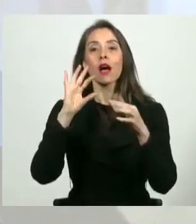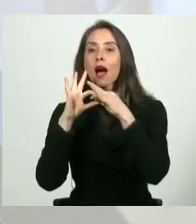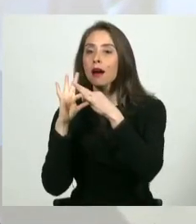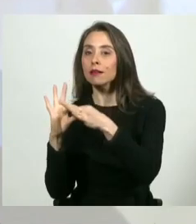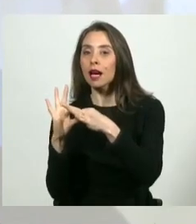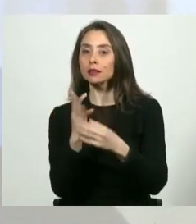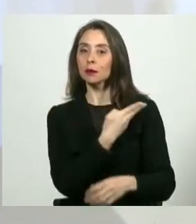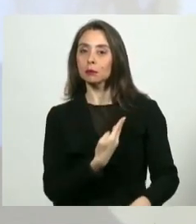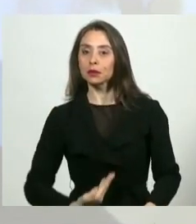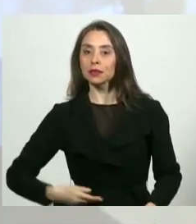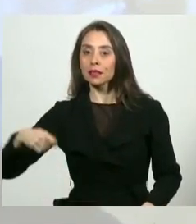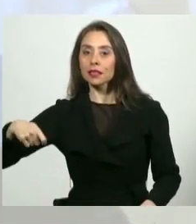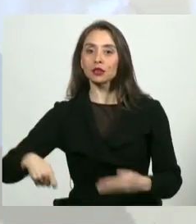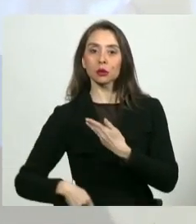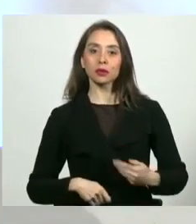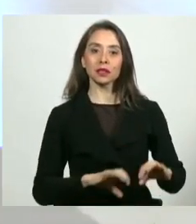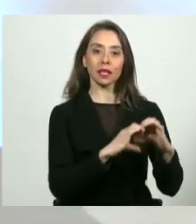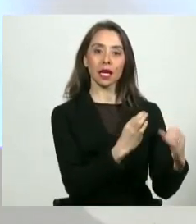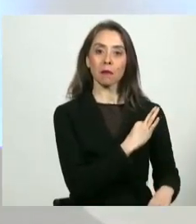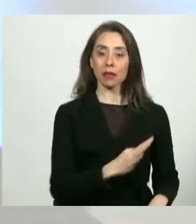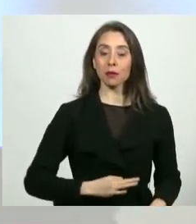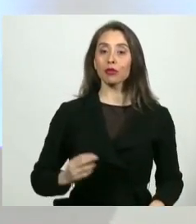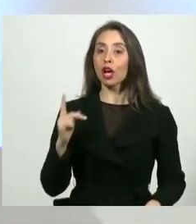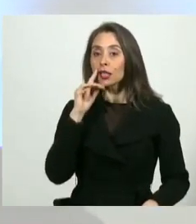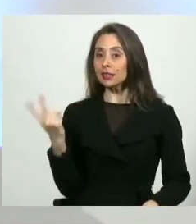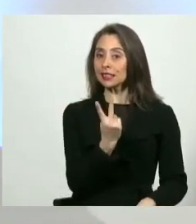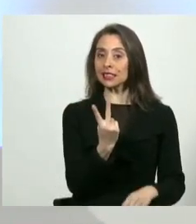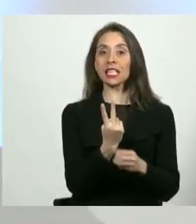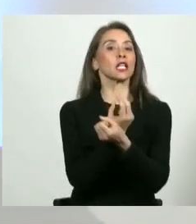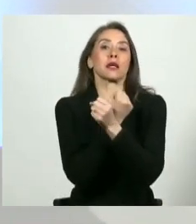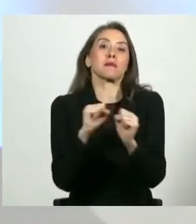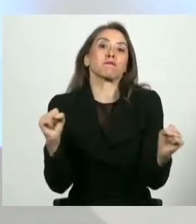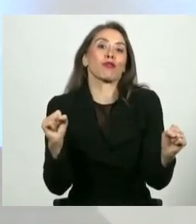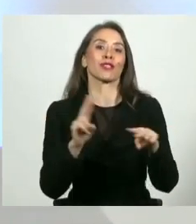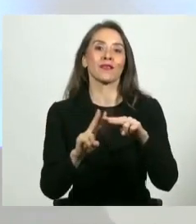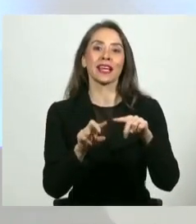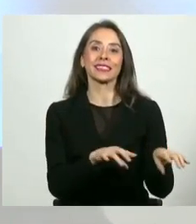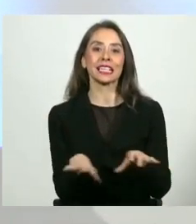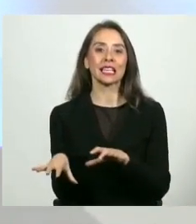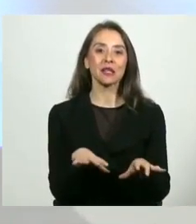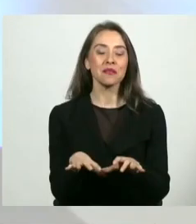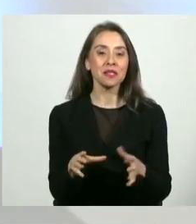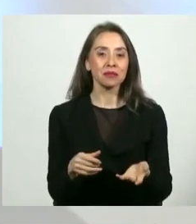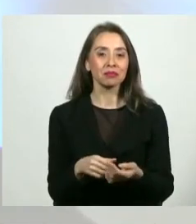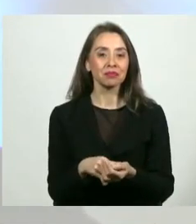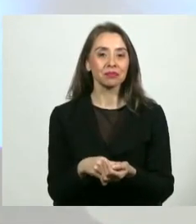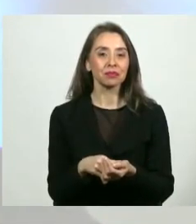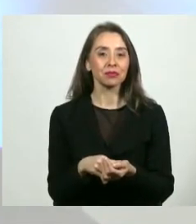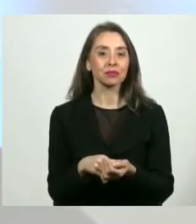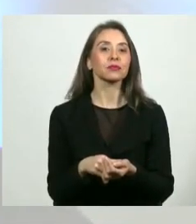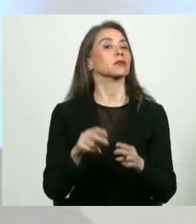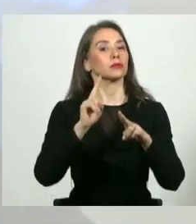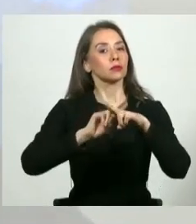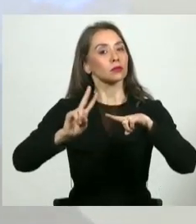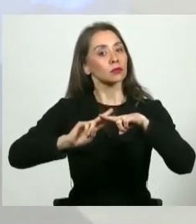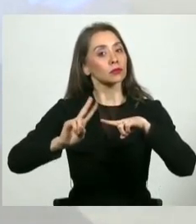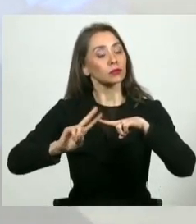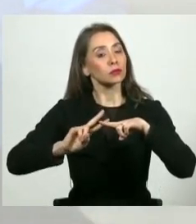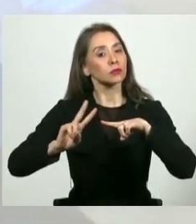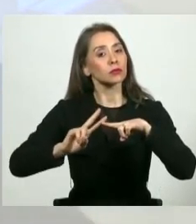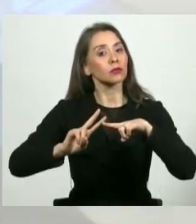más al presidente del Senado, al presidente de la Cámara de Diputados. Sin ellos es imposible que hagamos este tipo de actividades y construir, yo